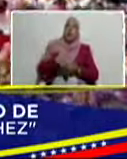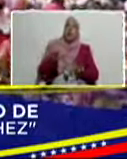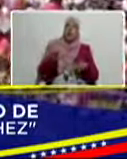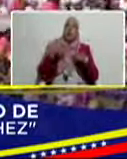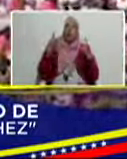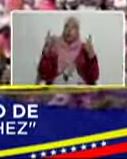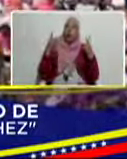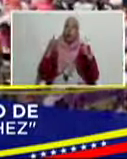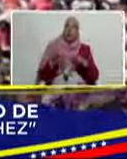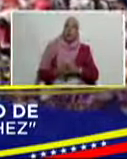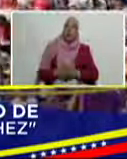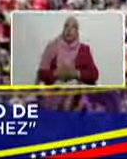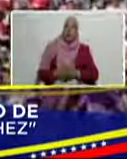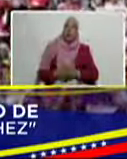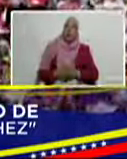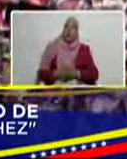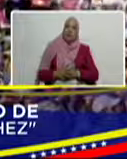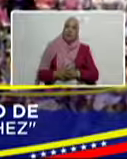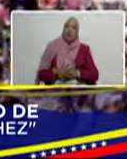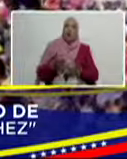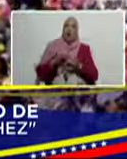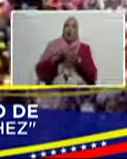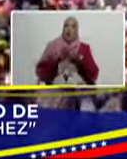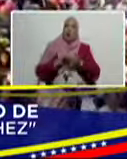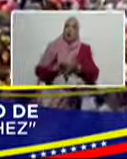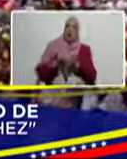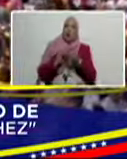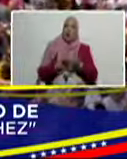Guaira, de Trujillo.